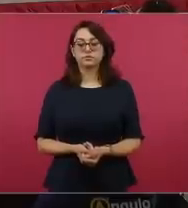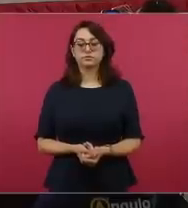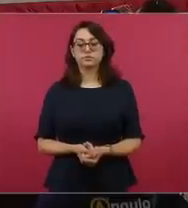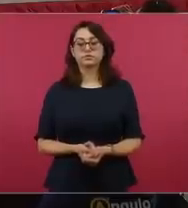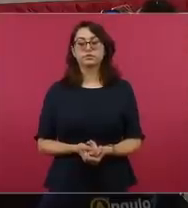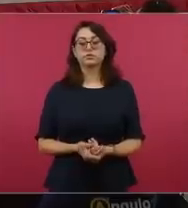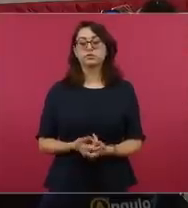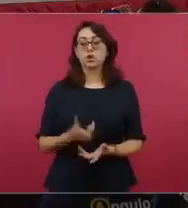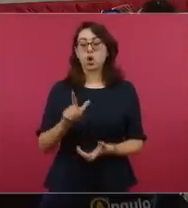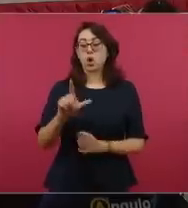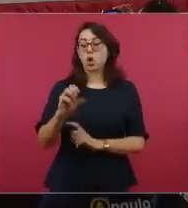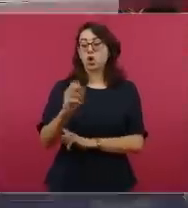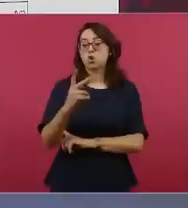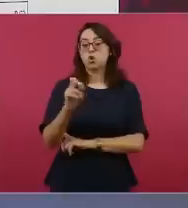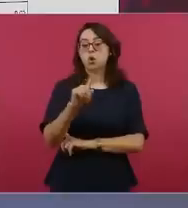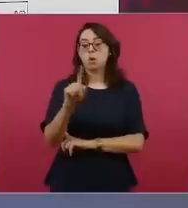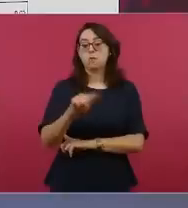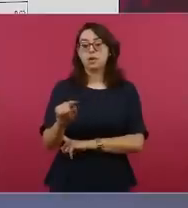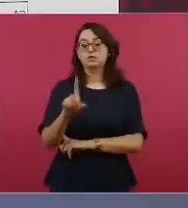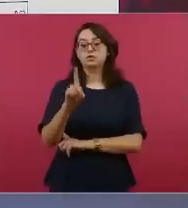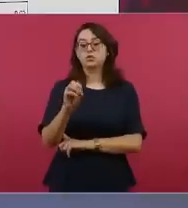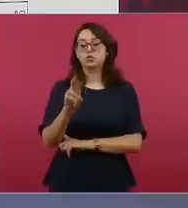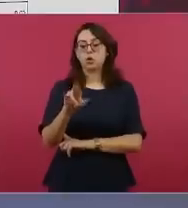Joaquín López Dóriga